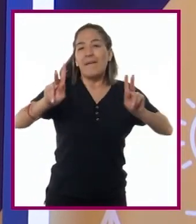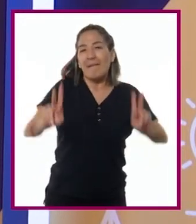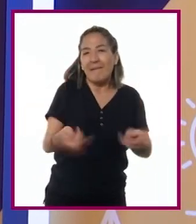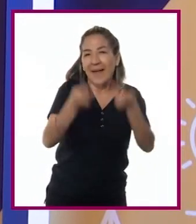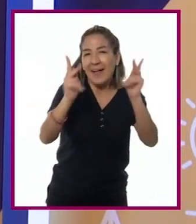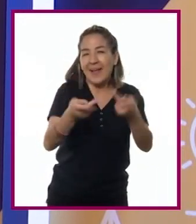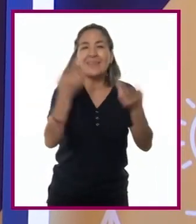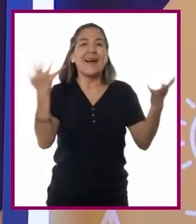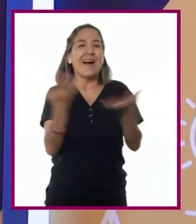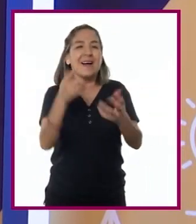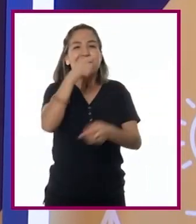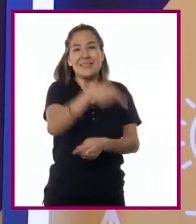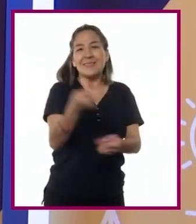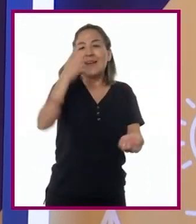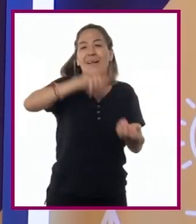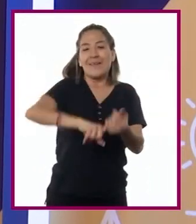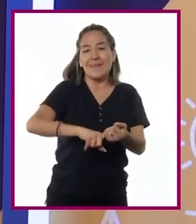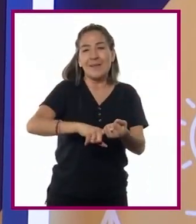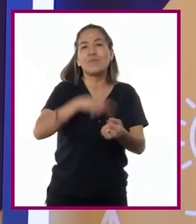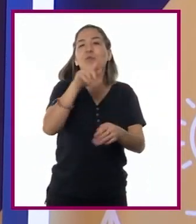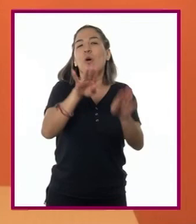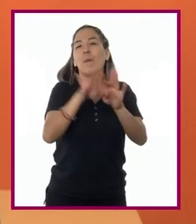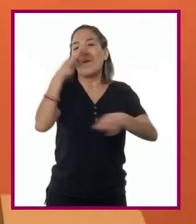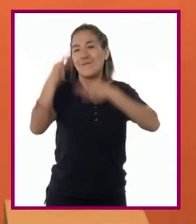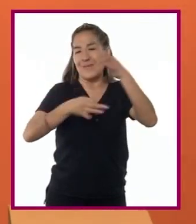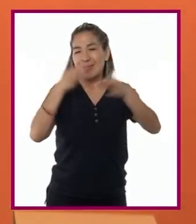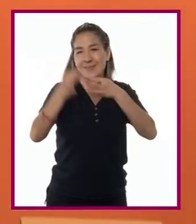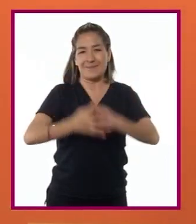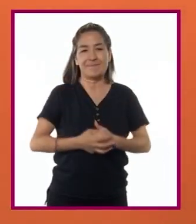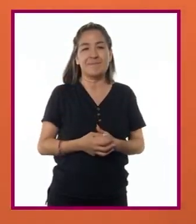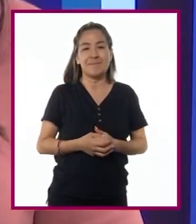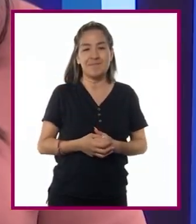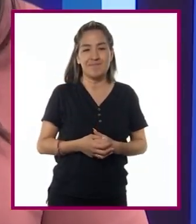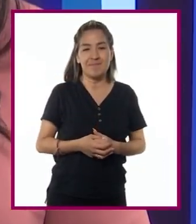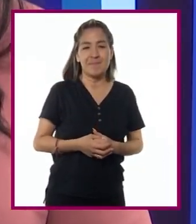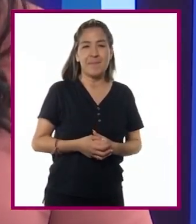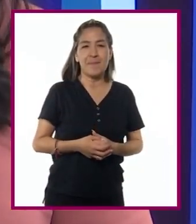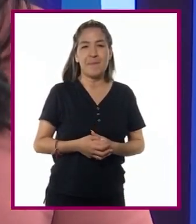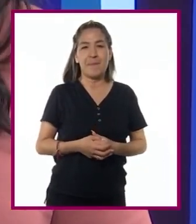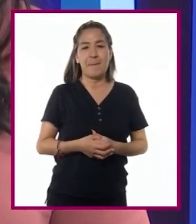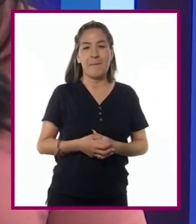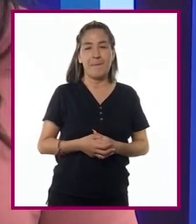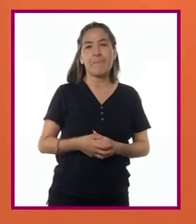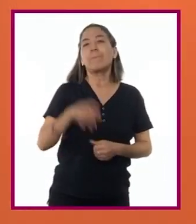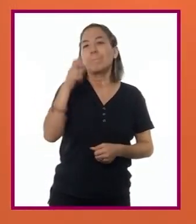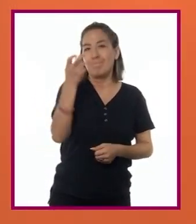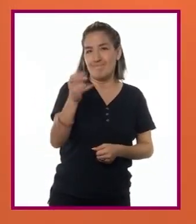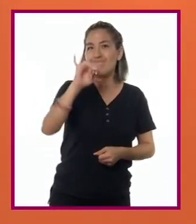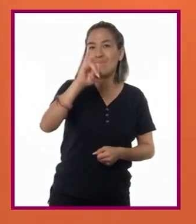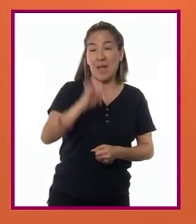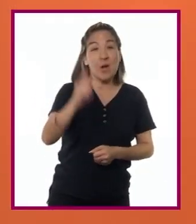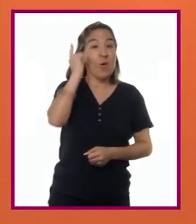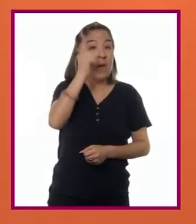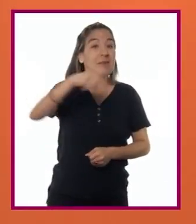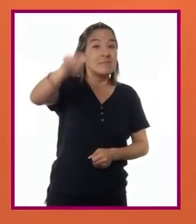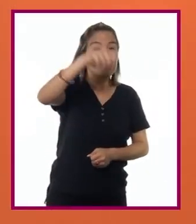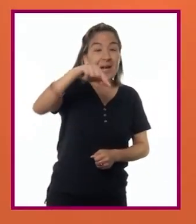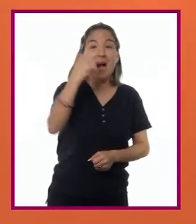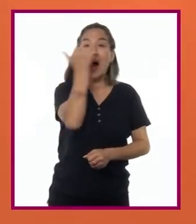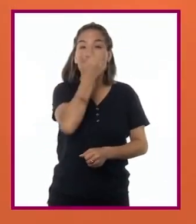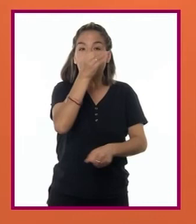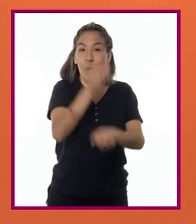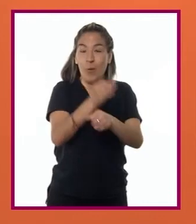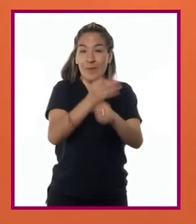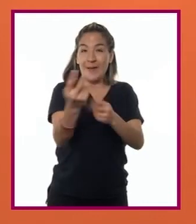que se promueve a través de la publicidad. Así es, maestra. Esperemos que las y los alumnos que nos